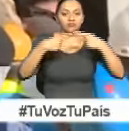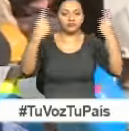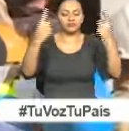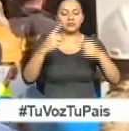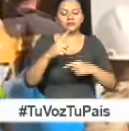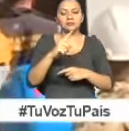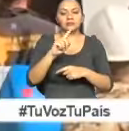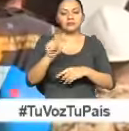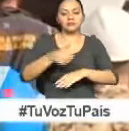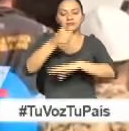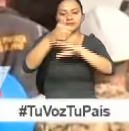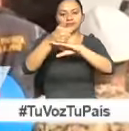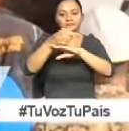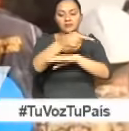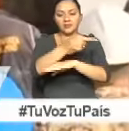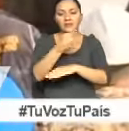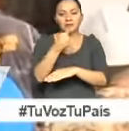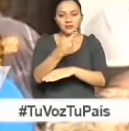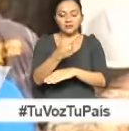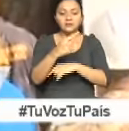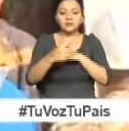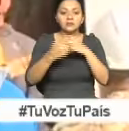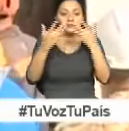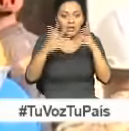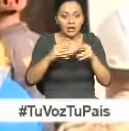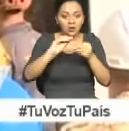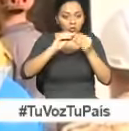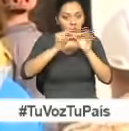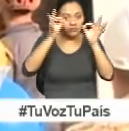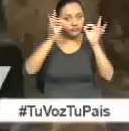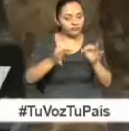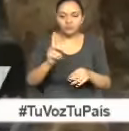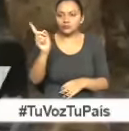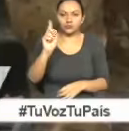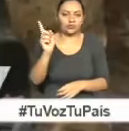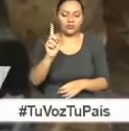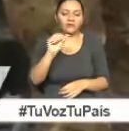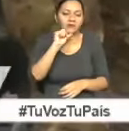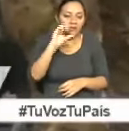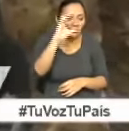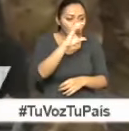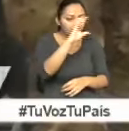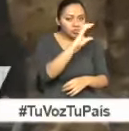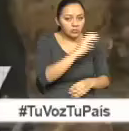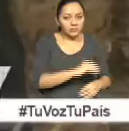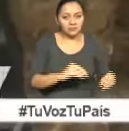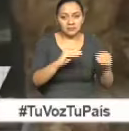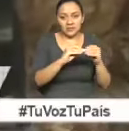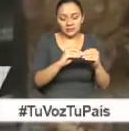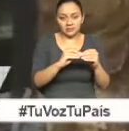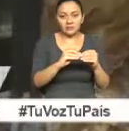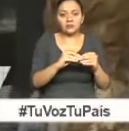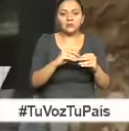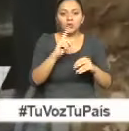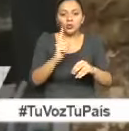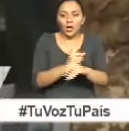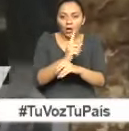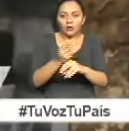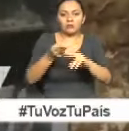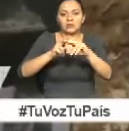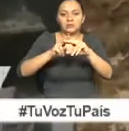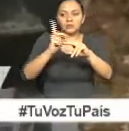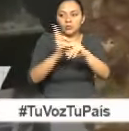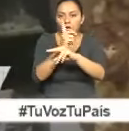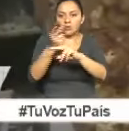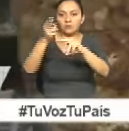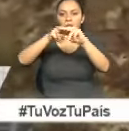primer ministro Matteo Renzi, advirtiendo que no es un balance definitivo. La cifra oficial sube de hora en hora, ya que hay mucha